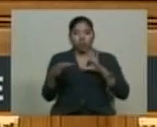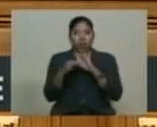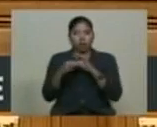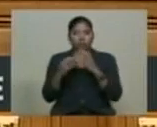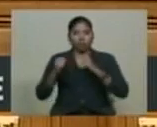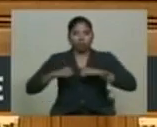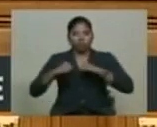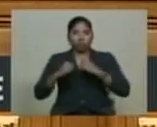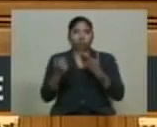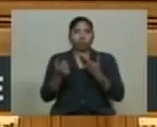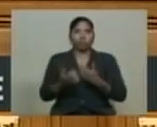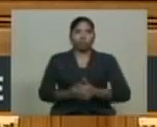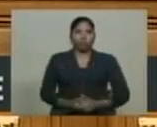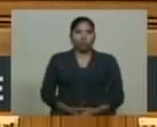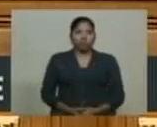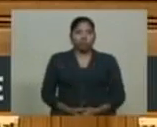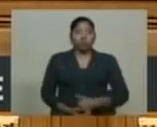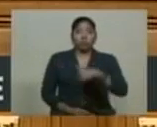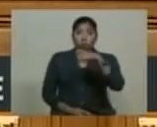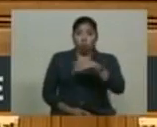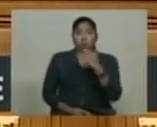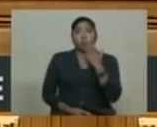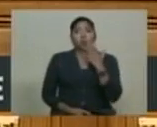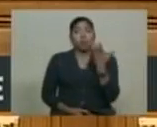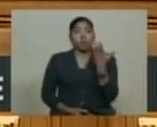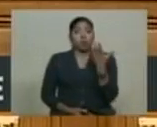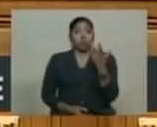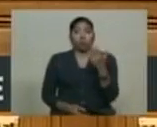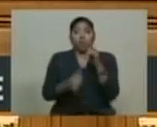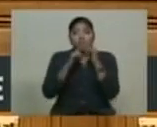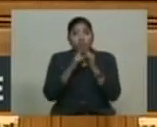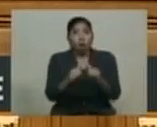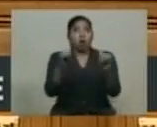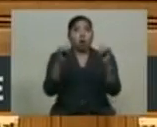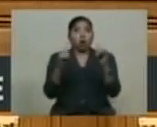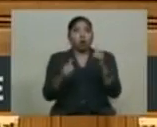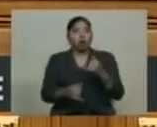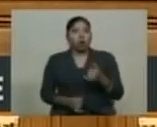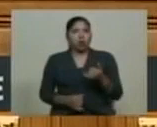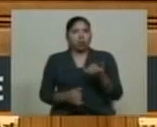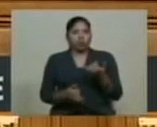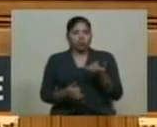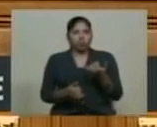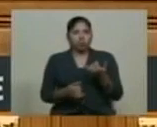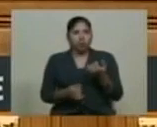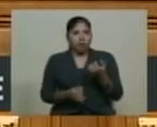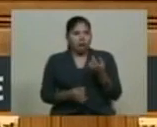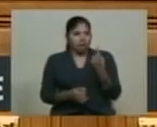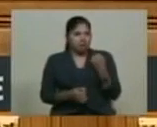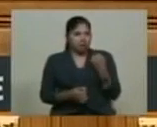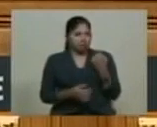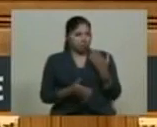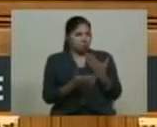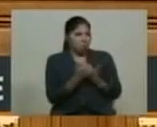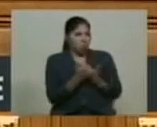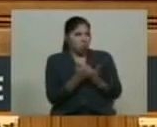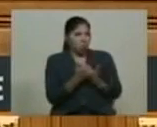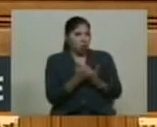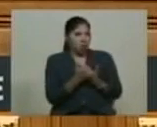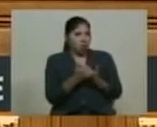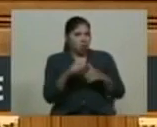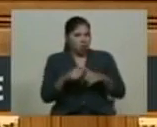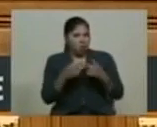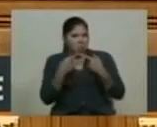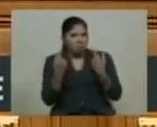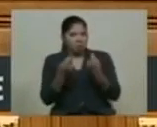conjura. Si hoy los medios publican lo que ayer ocultaron, es porque los planes fracasaron, lo que